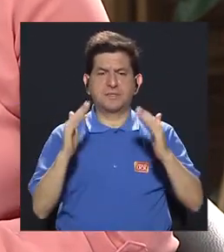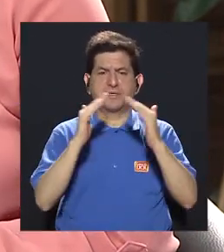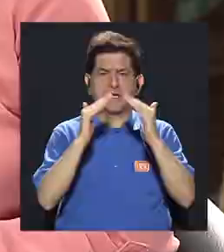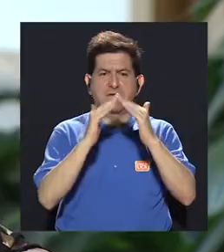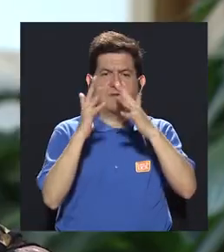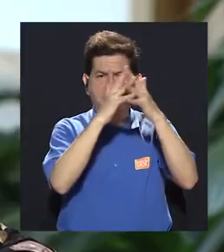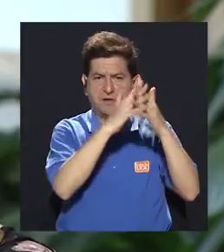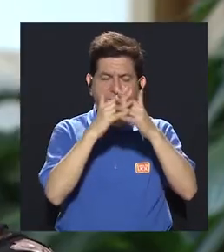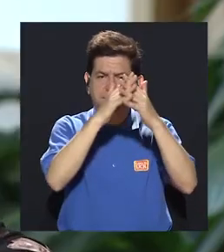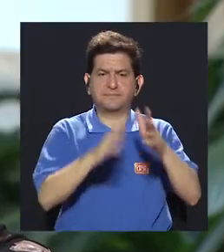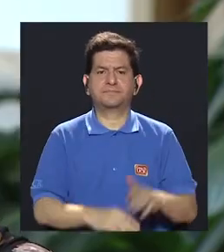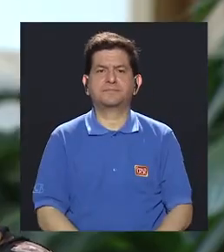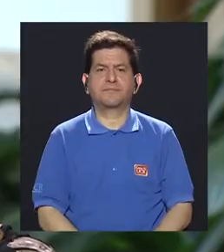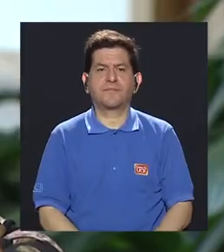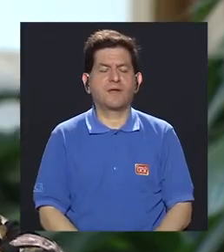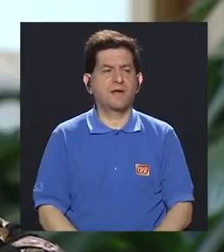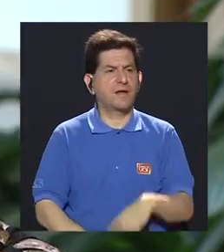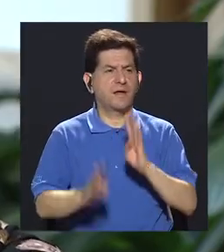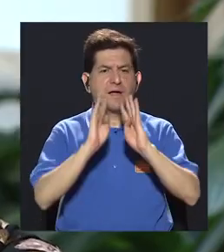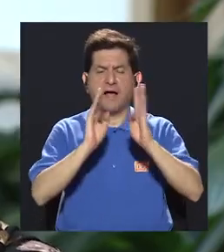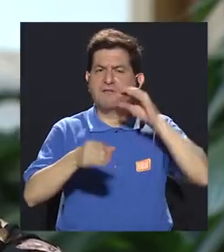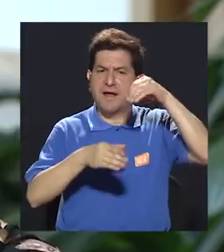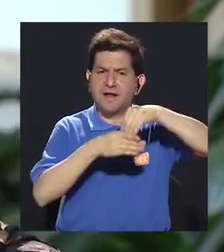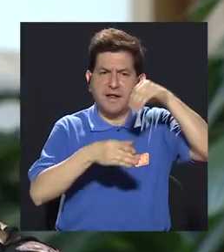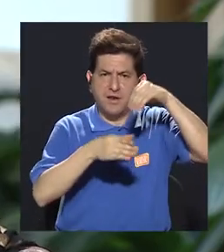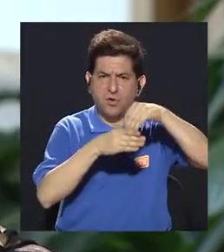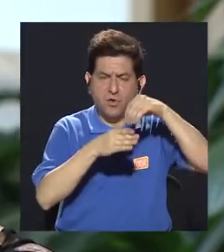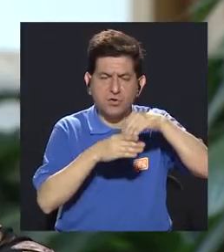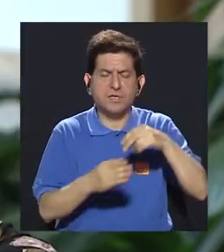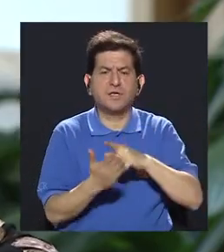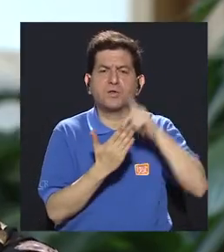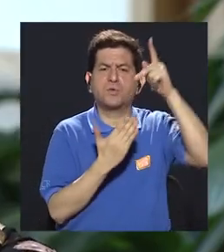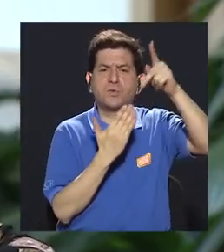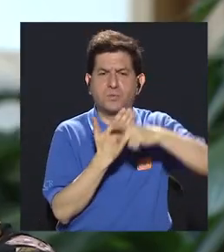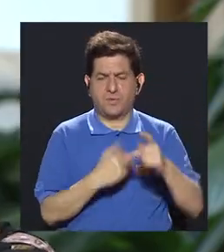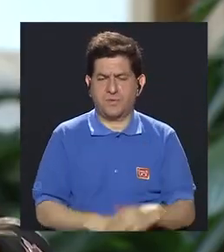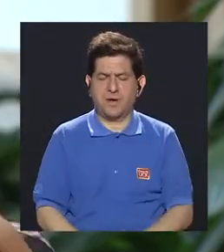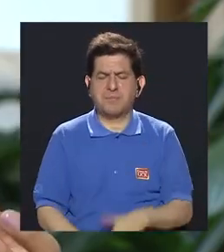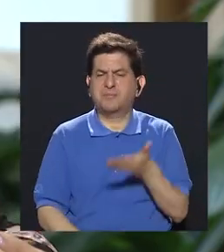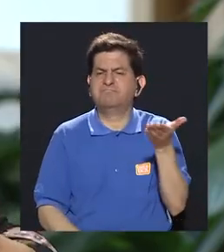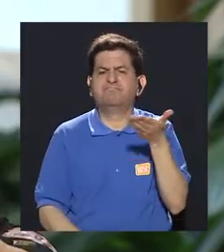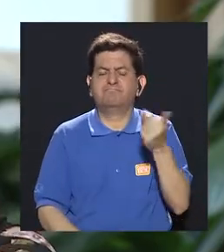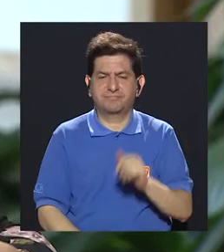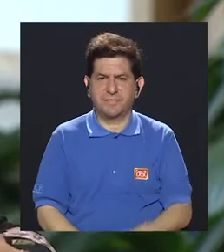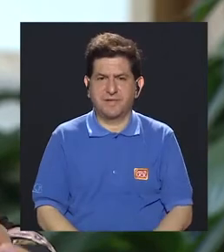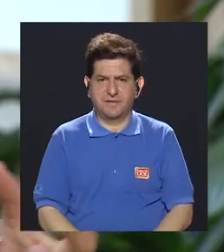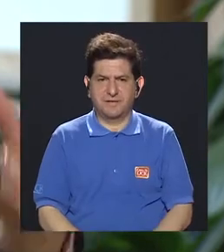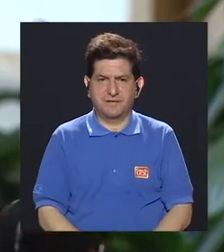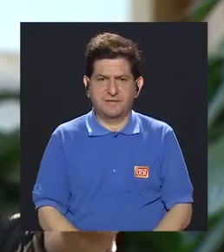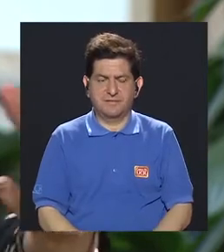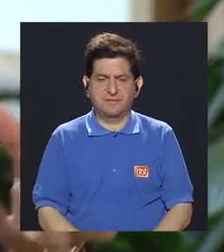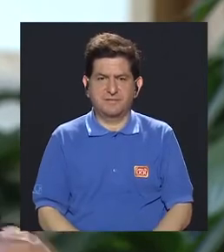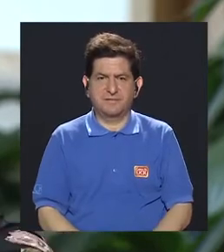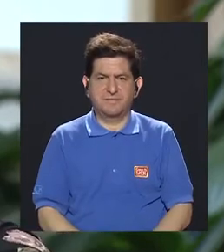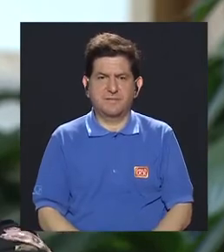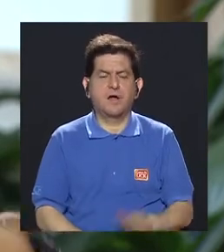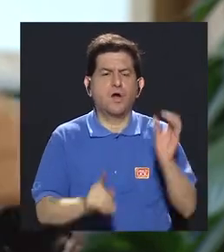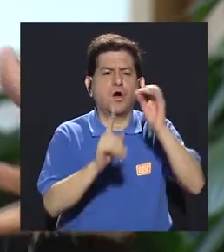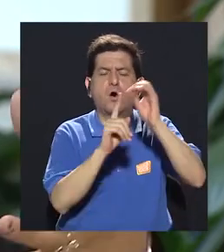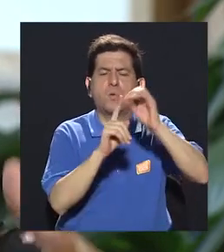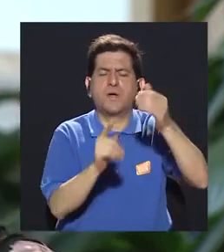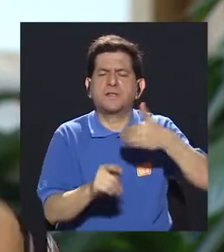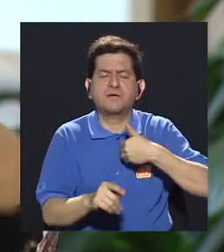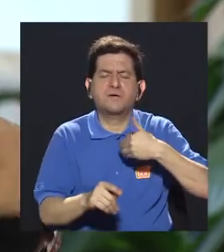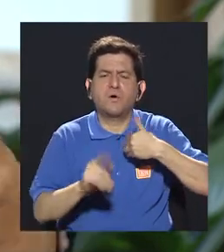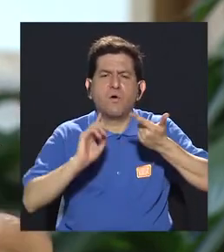Unidos. Adriana, que hablando de contenido propiamente de este programa, ¿qué contiene? ¿Qué significa? ¿Verdad? ¿Cuál